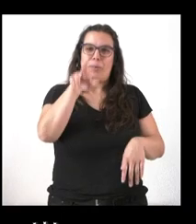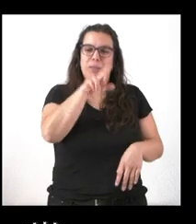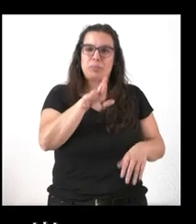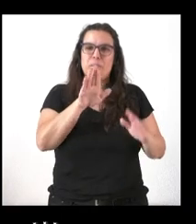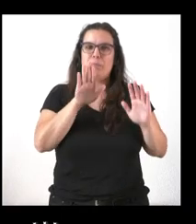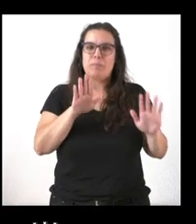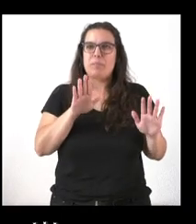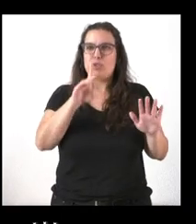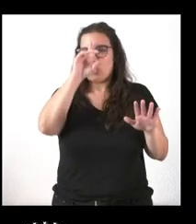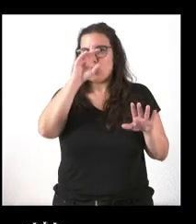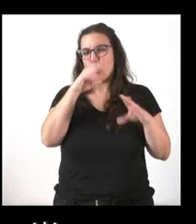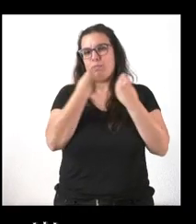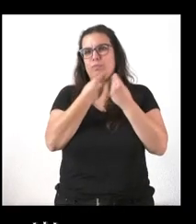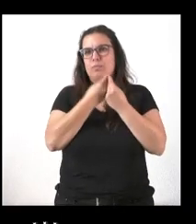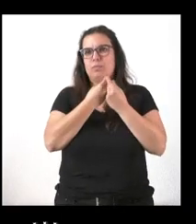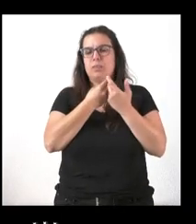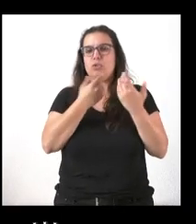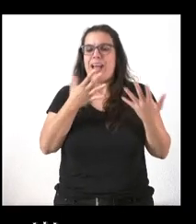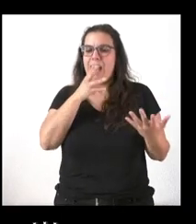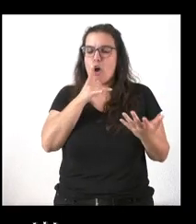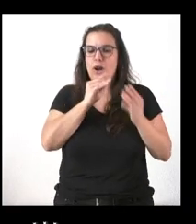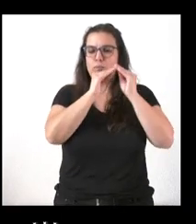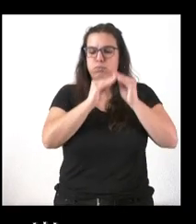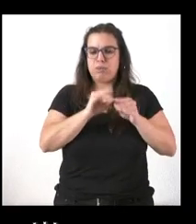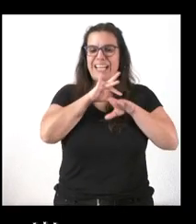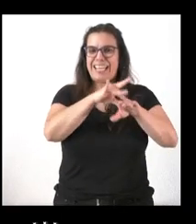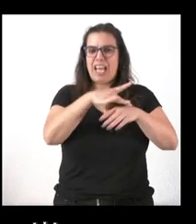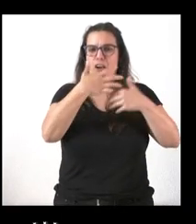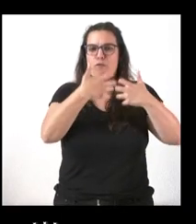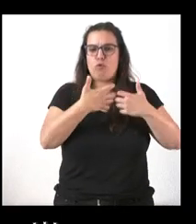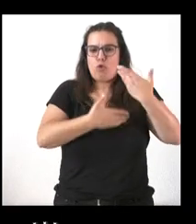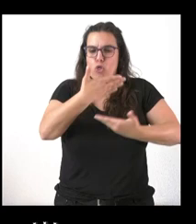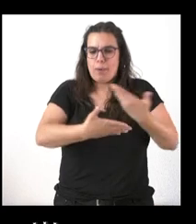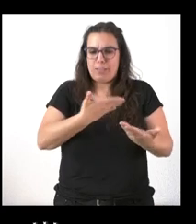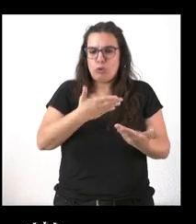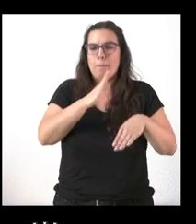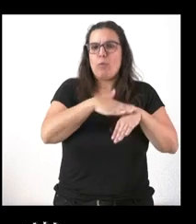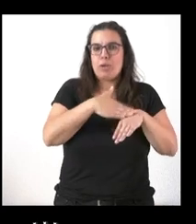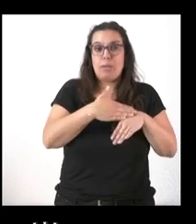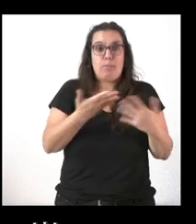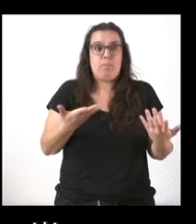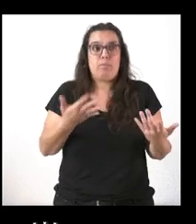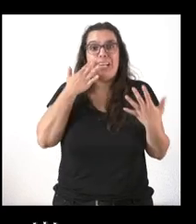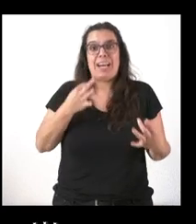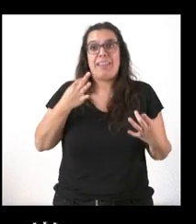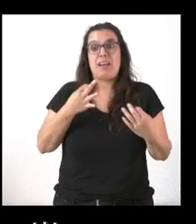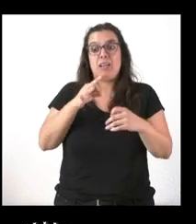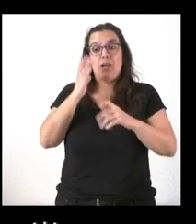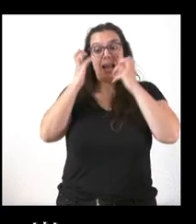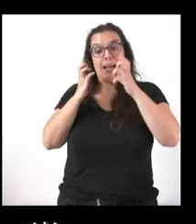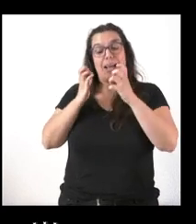no entiendo por qué se evita ahora esta guía de funcionamiento cuando la situación de los agricultores